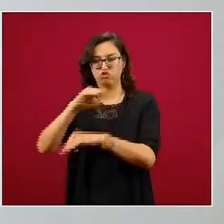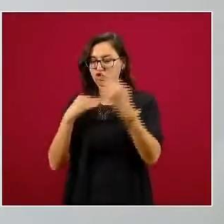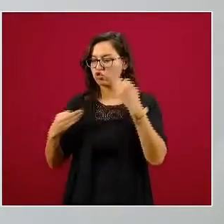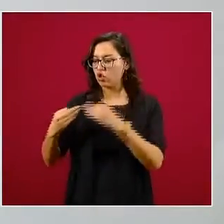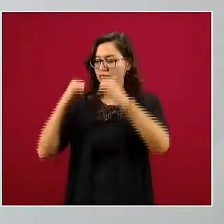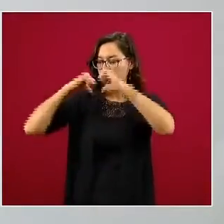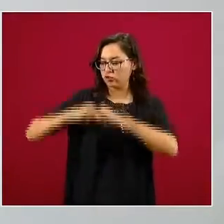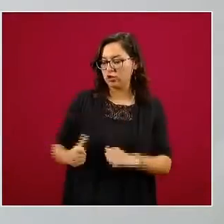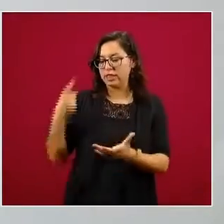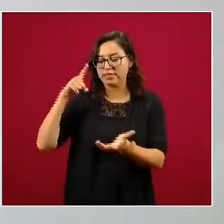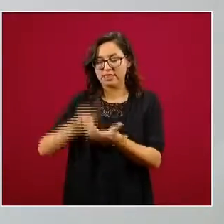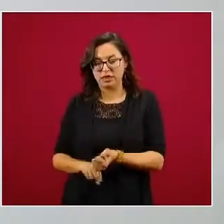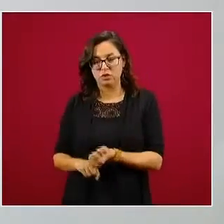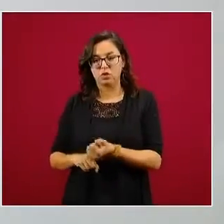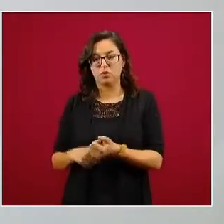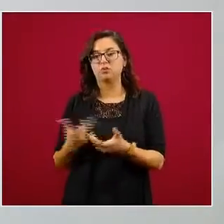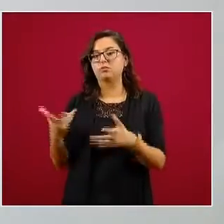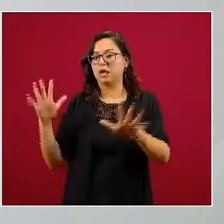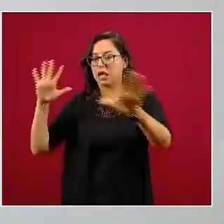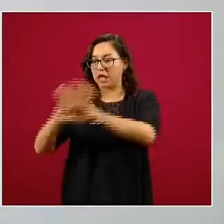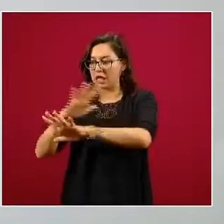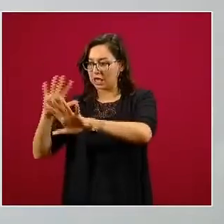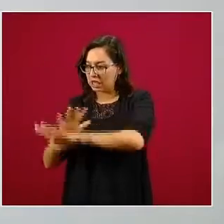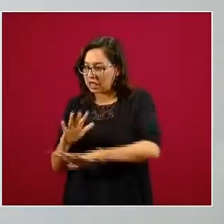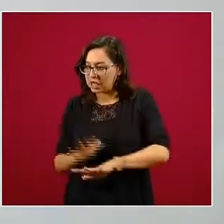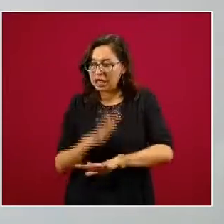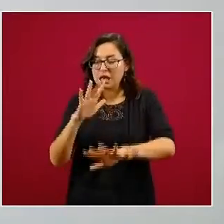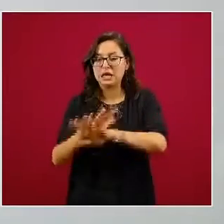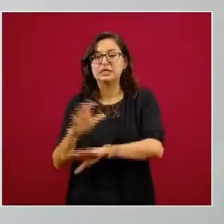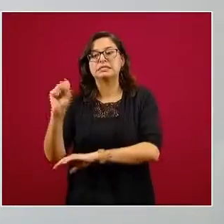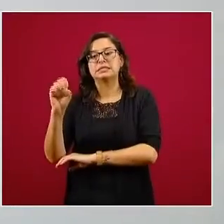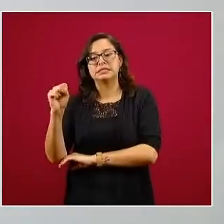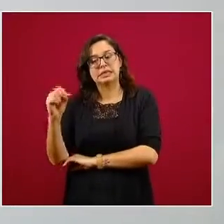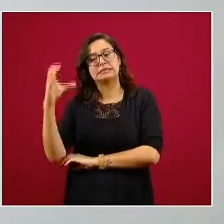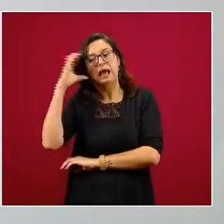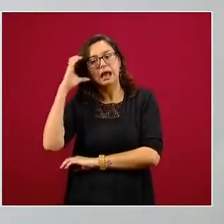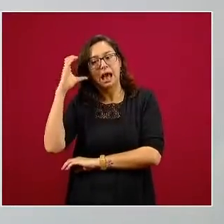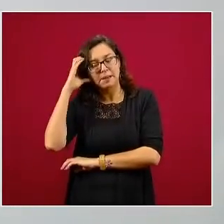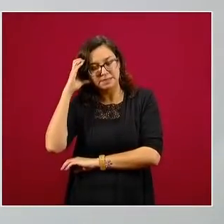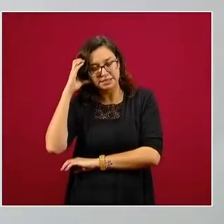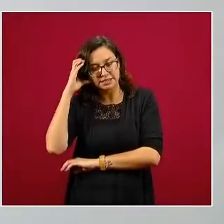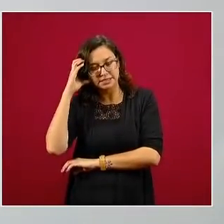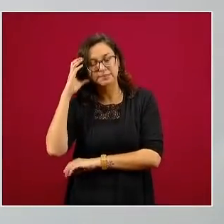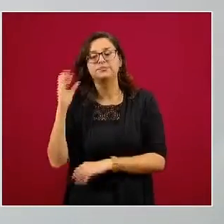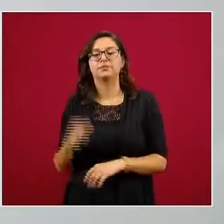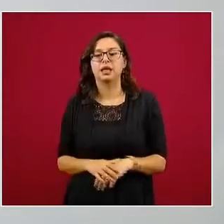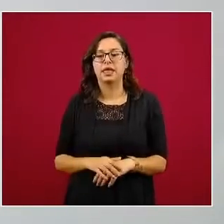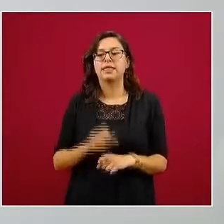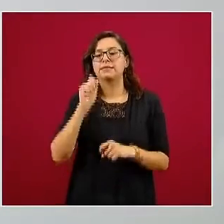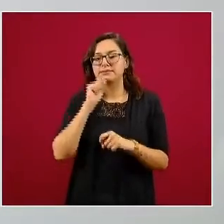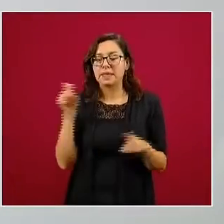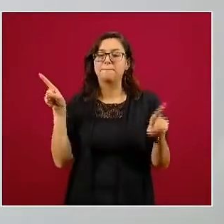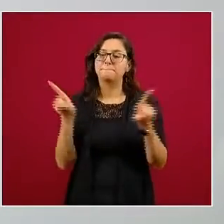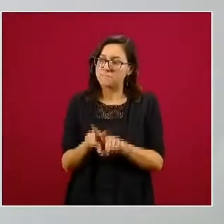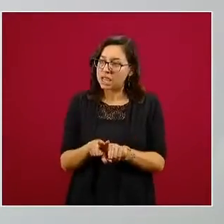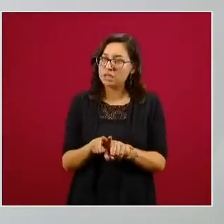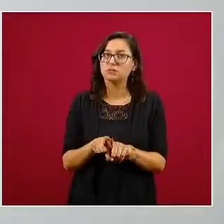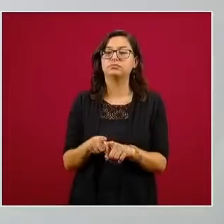los mismos datos, los datos que tenemos nosotros provienen de los estados, todos los datos. En el caso de Puebla son